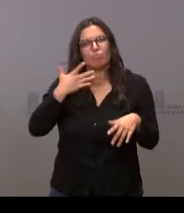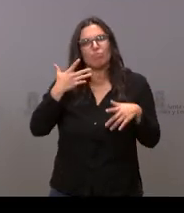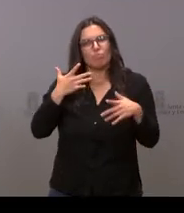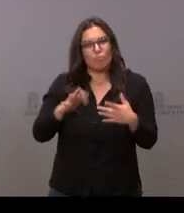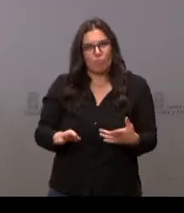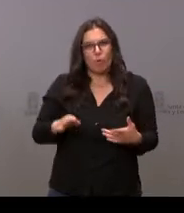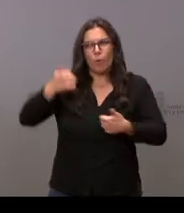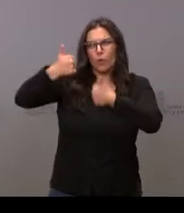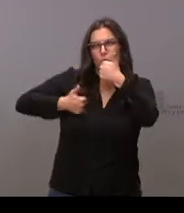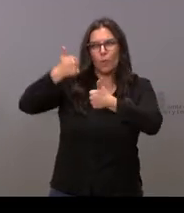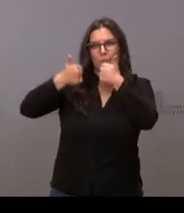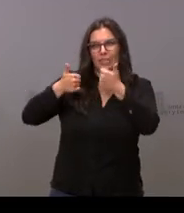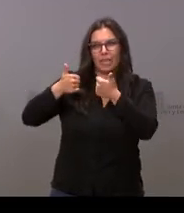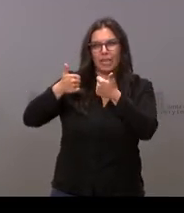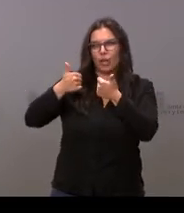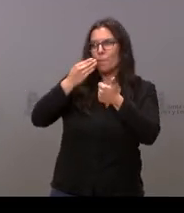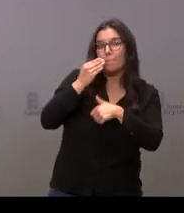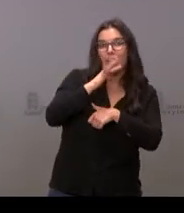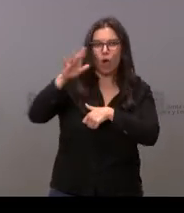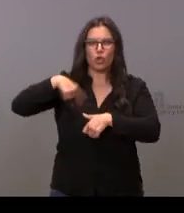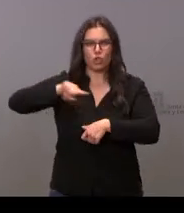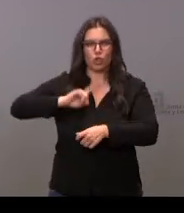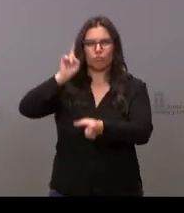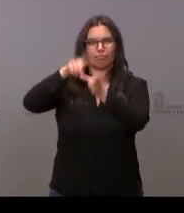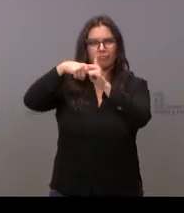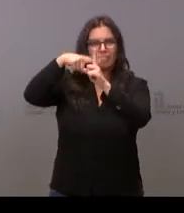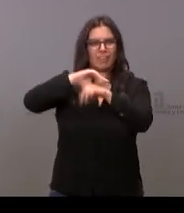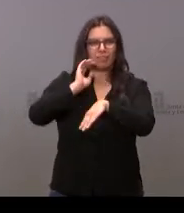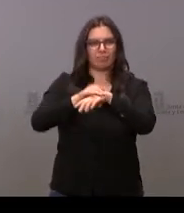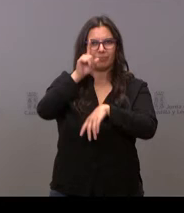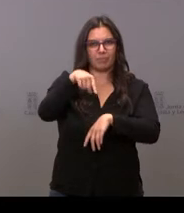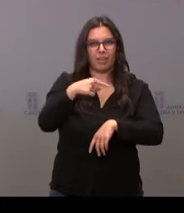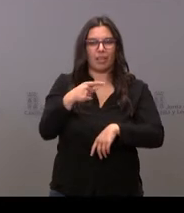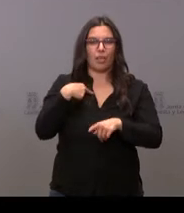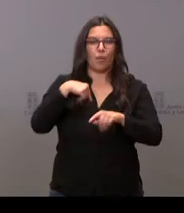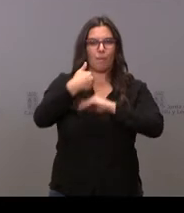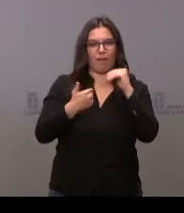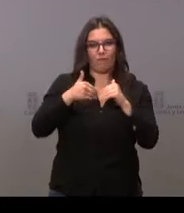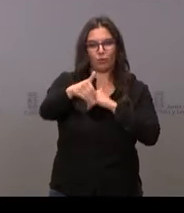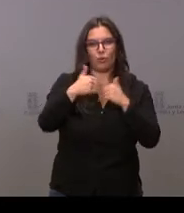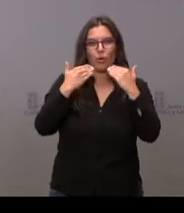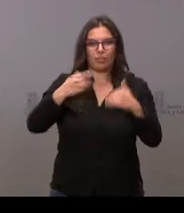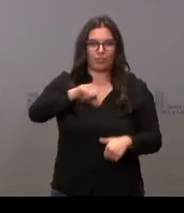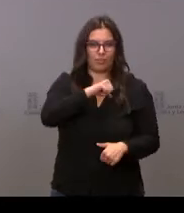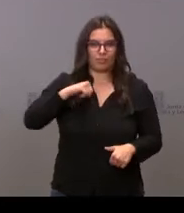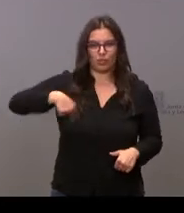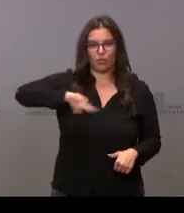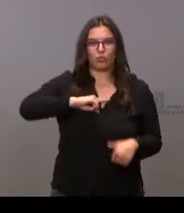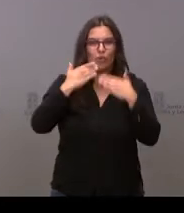entre los mejores y ganarnos el futuro nosotros mismos muchísimas gracias